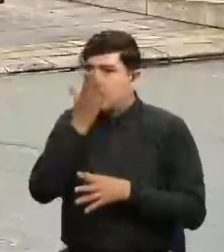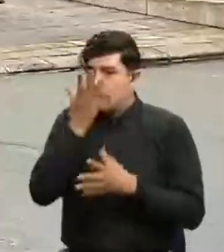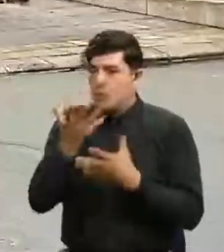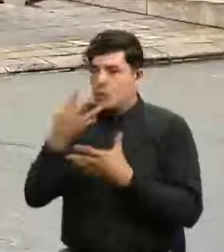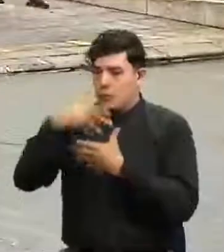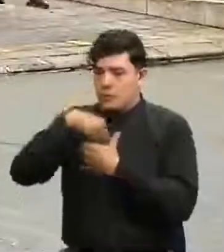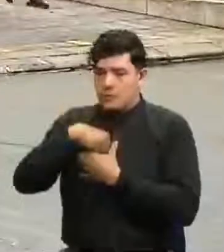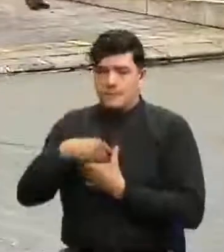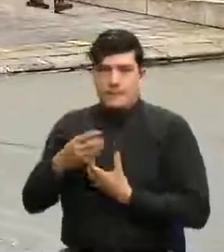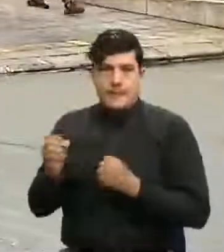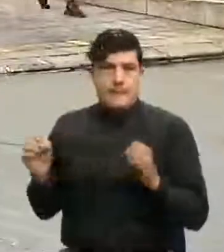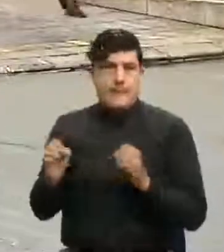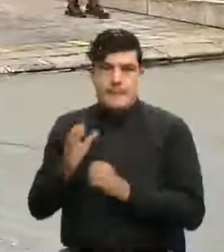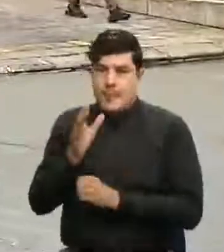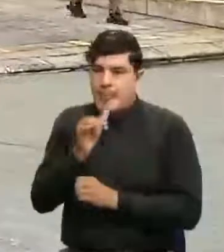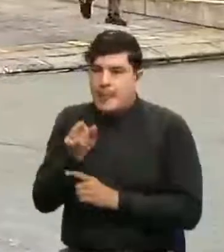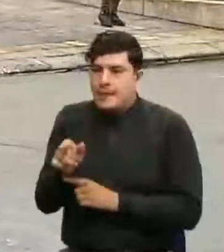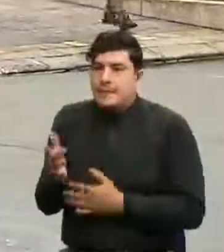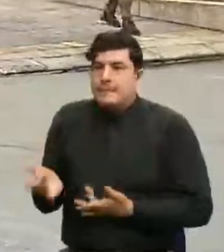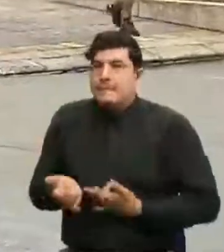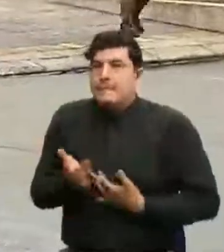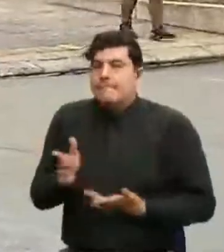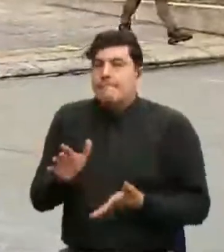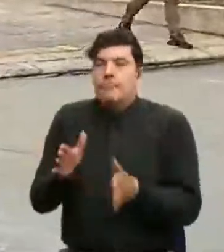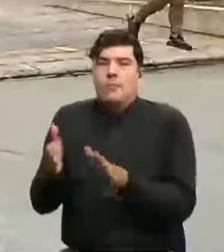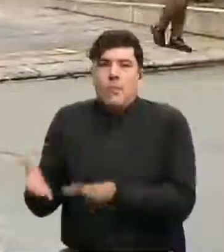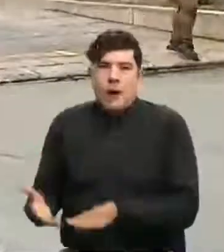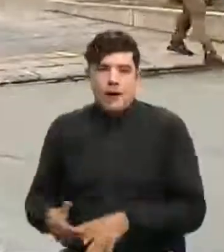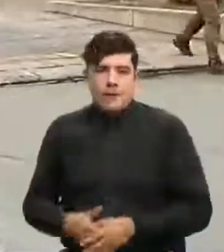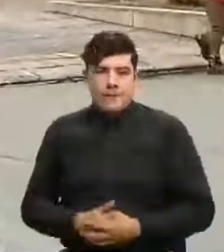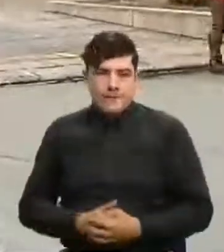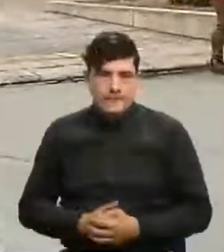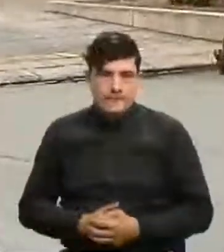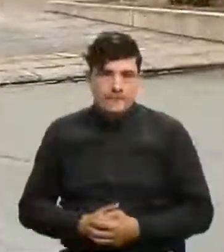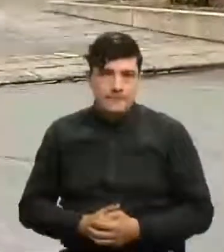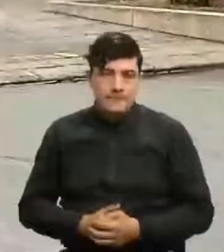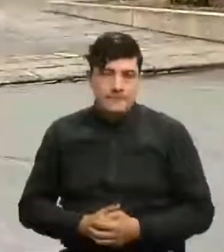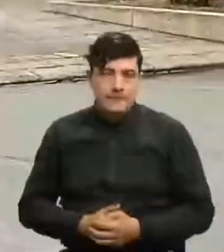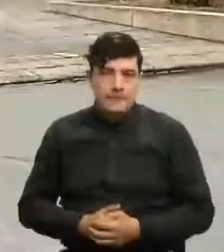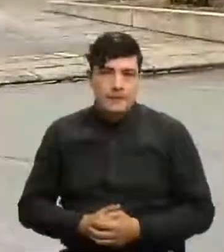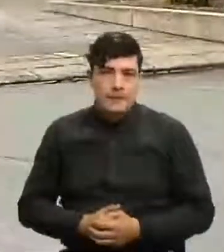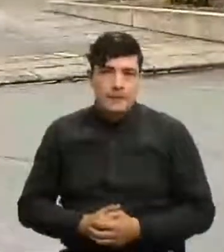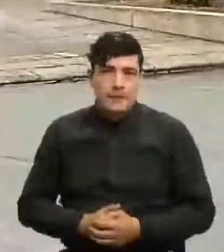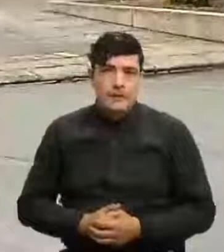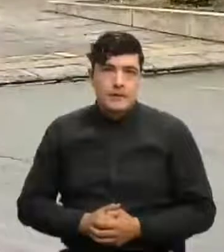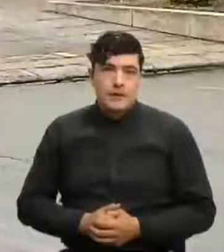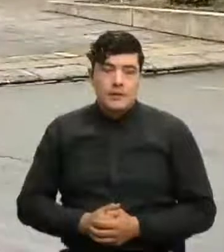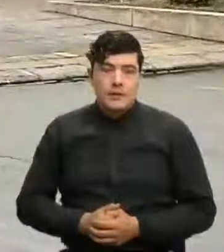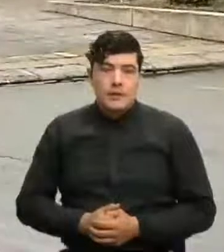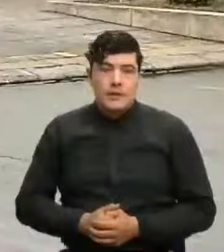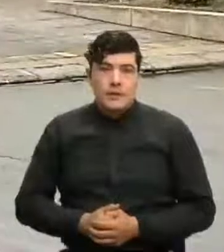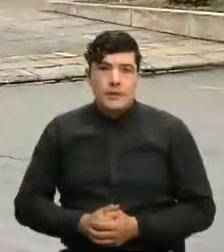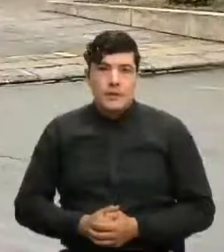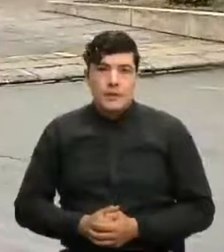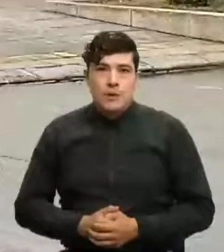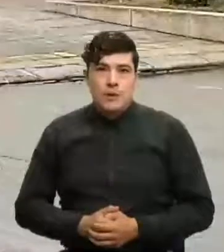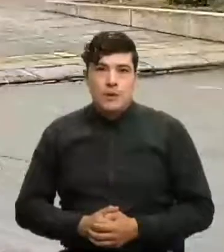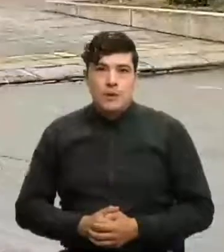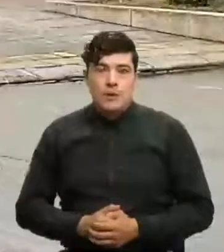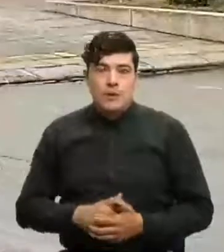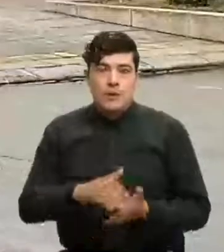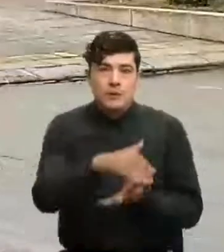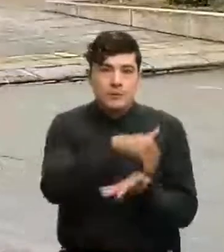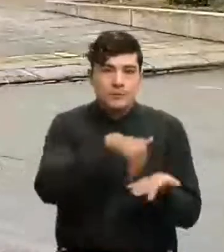Mire, y es que las cifras que nos da el Ministerio de Salud y también el Centro Regulador de Urgencias y Emergencias del Departamento de Santander